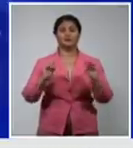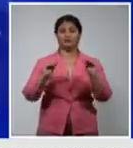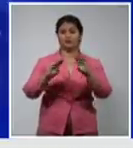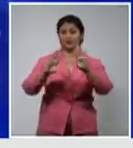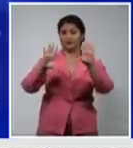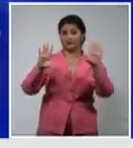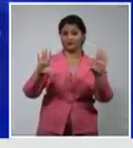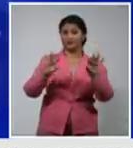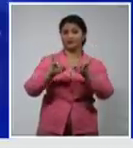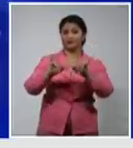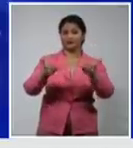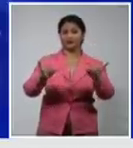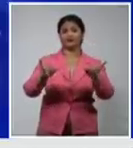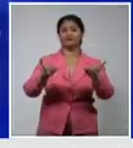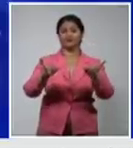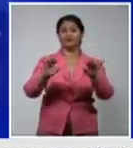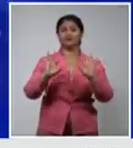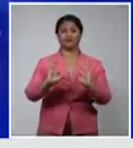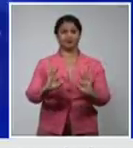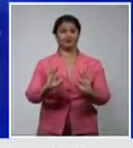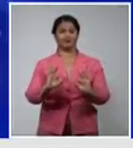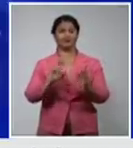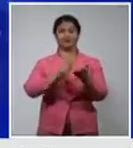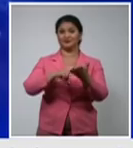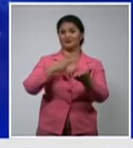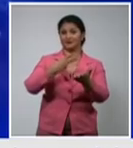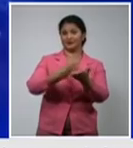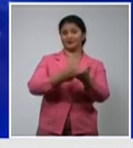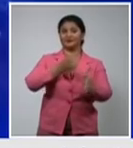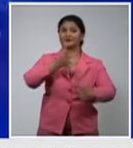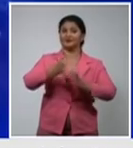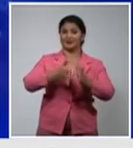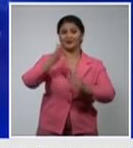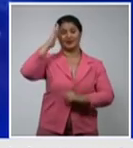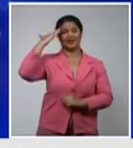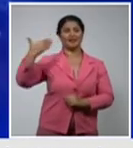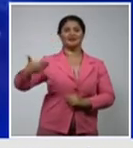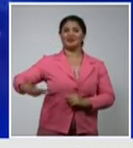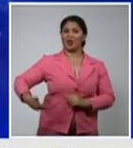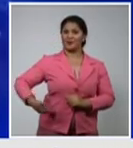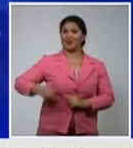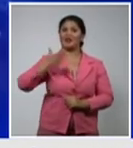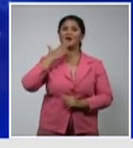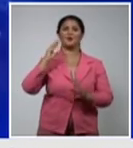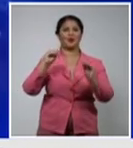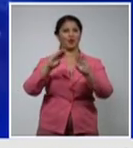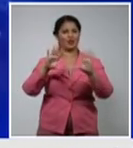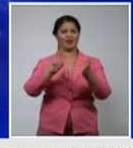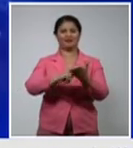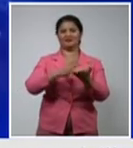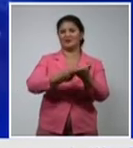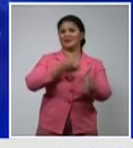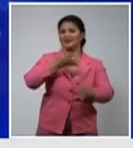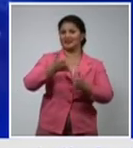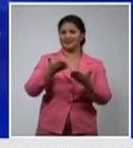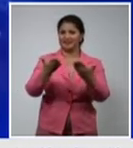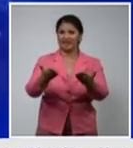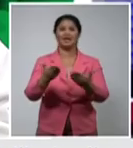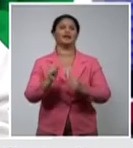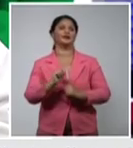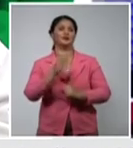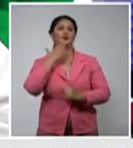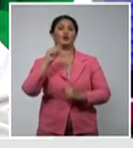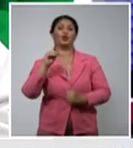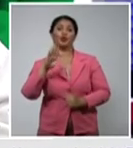Ramis, la intérprete en lengua de señas para la comunidad sorda de Cuba. Doctor Durán. Buenos días, Pepe, a ti, al equipo